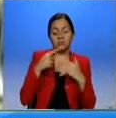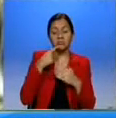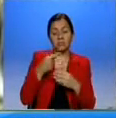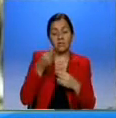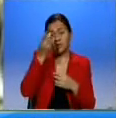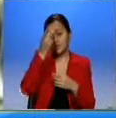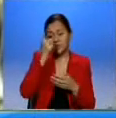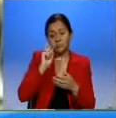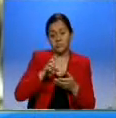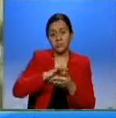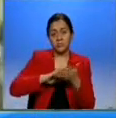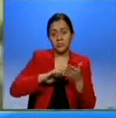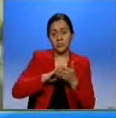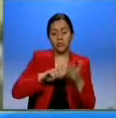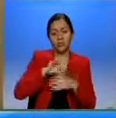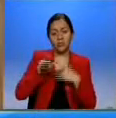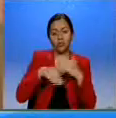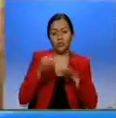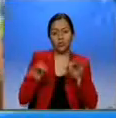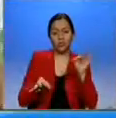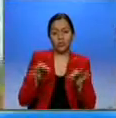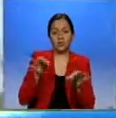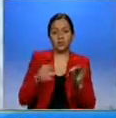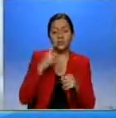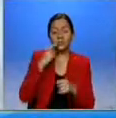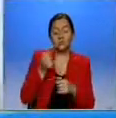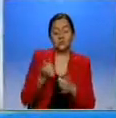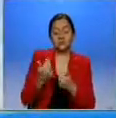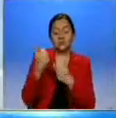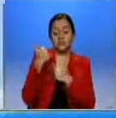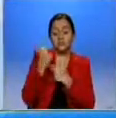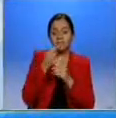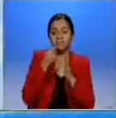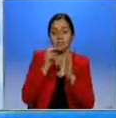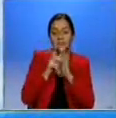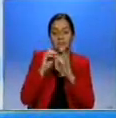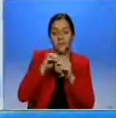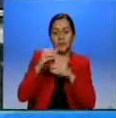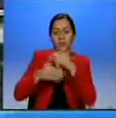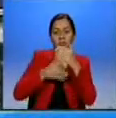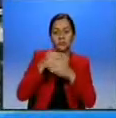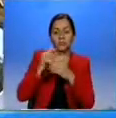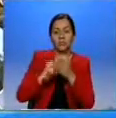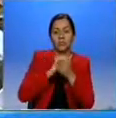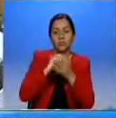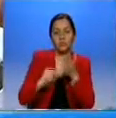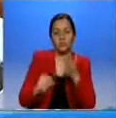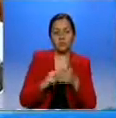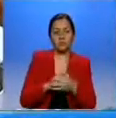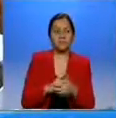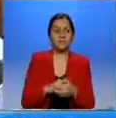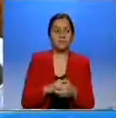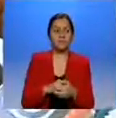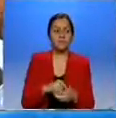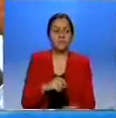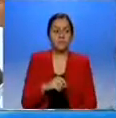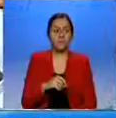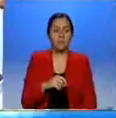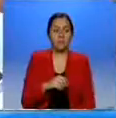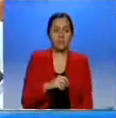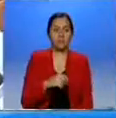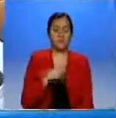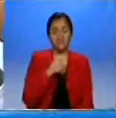que se le deberán descontar las costas judiciales de la parte demandante dentro del proceso de anulación nos parece absolutamente